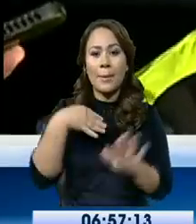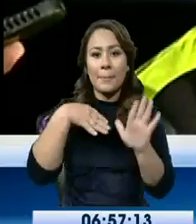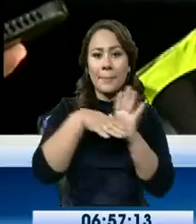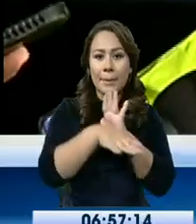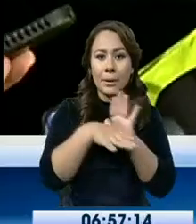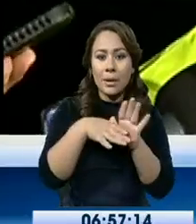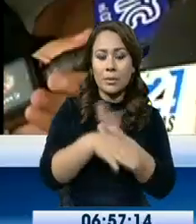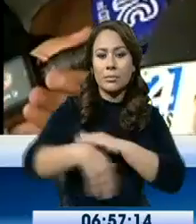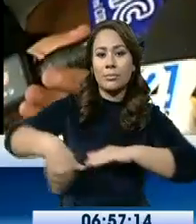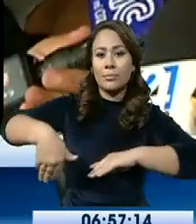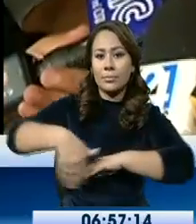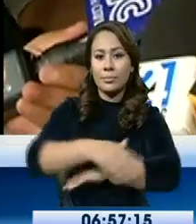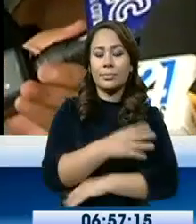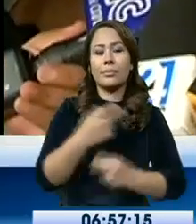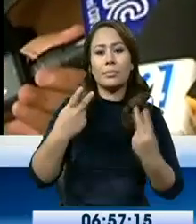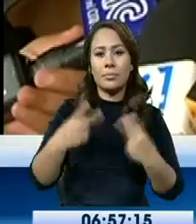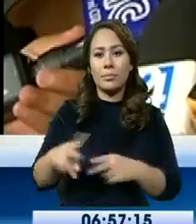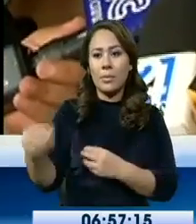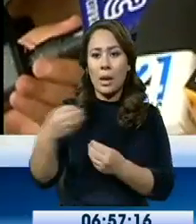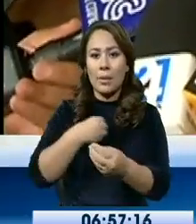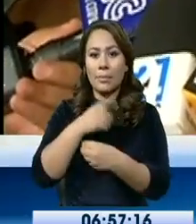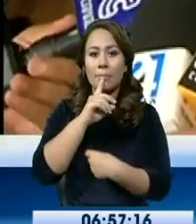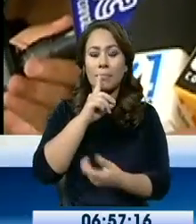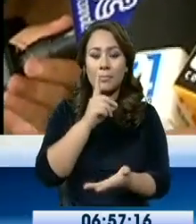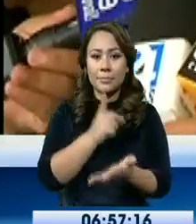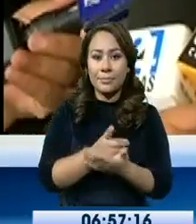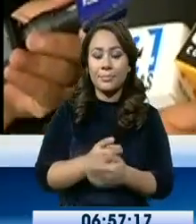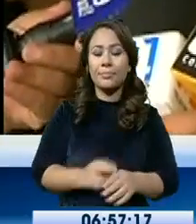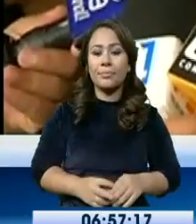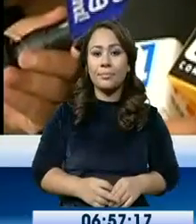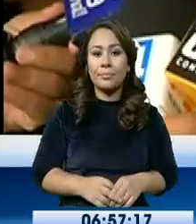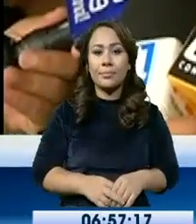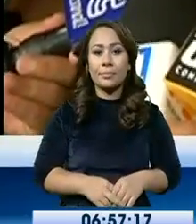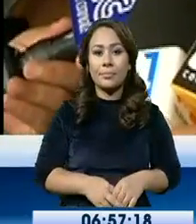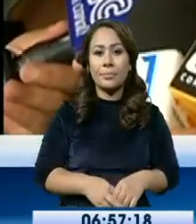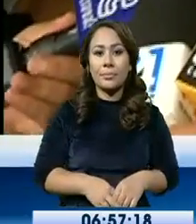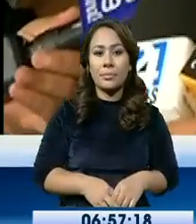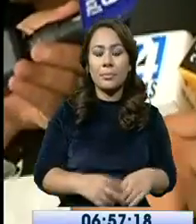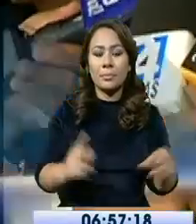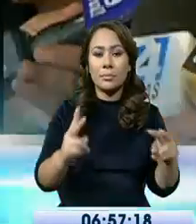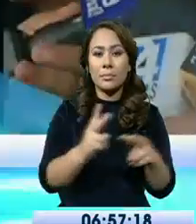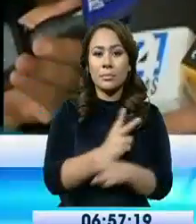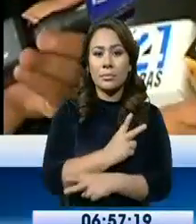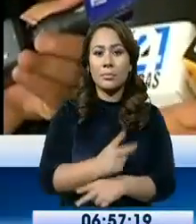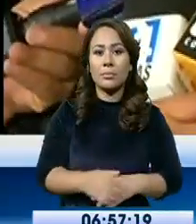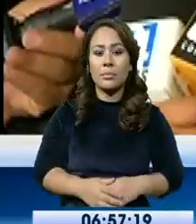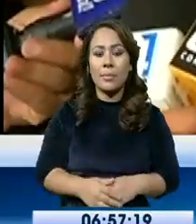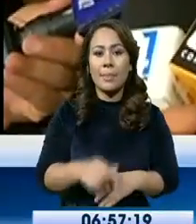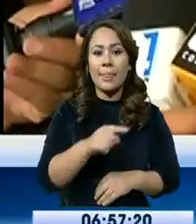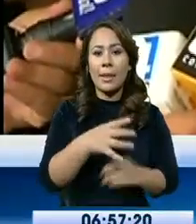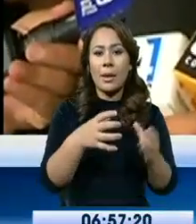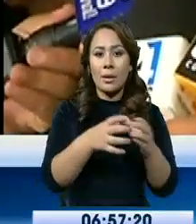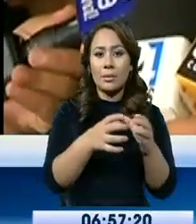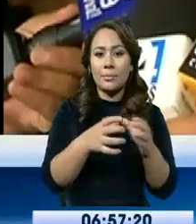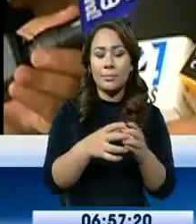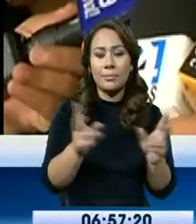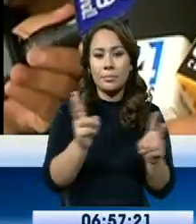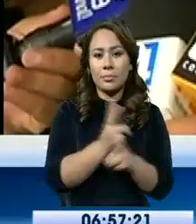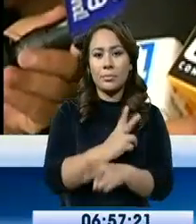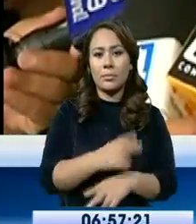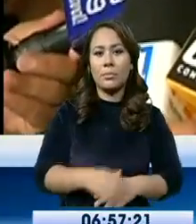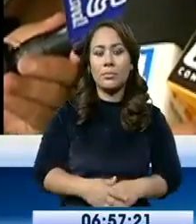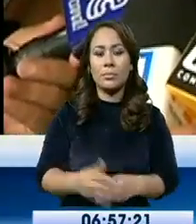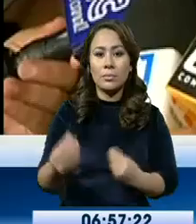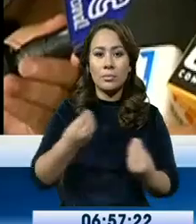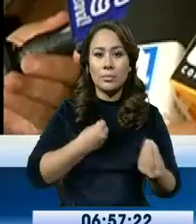robo en carreteras. Efectivamente se encuentra una organización delictiva de asociación ilícita y también se